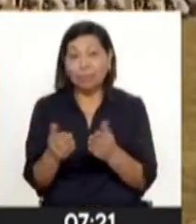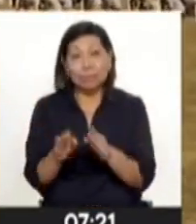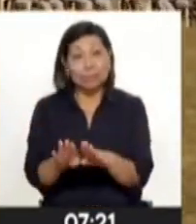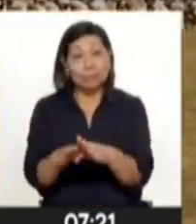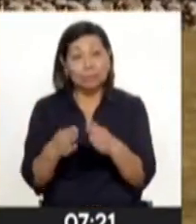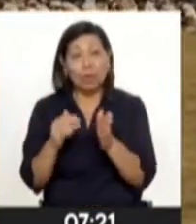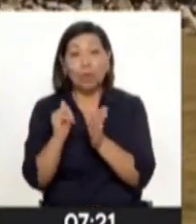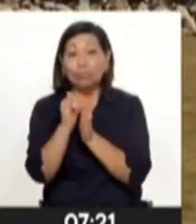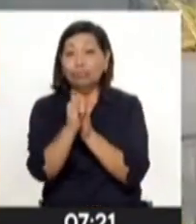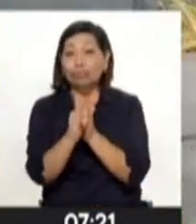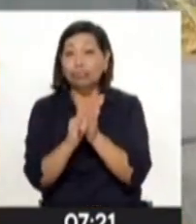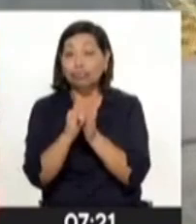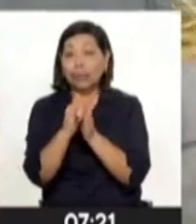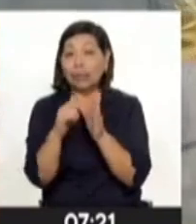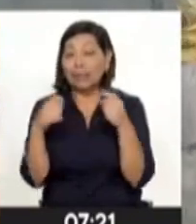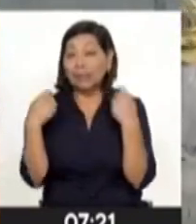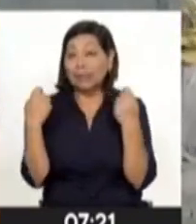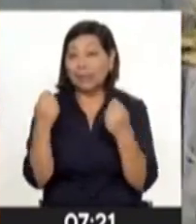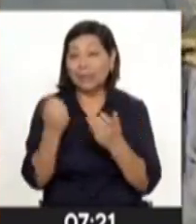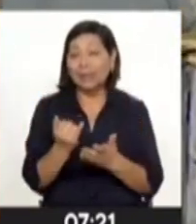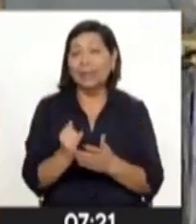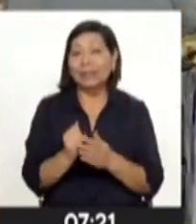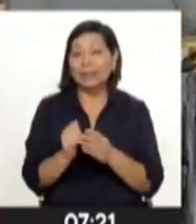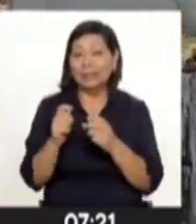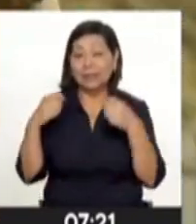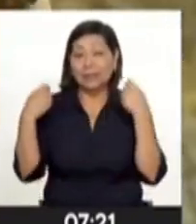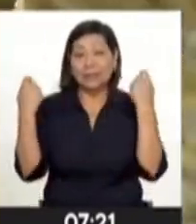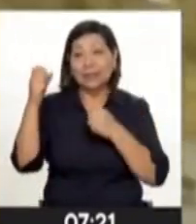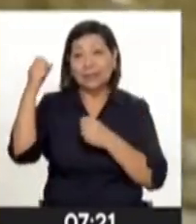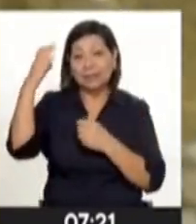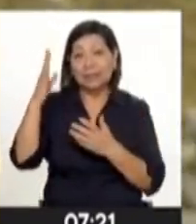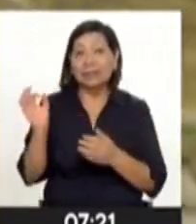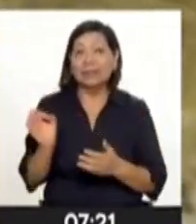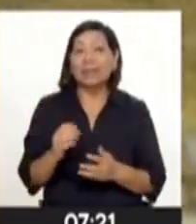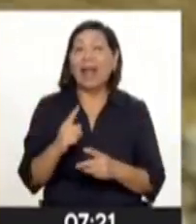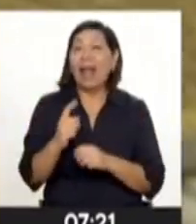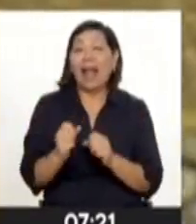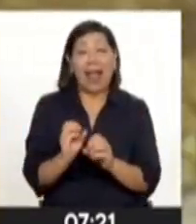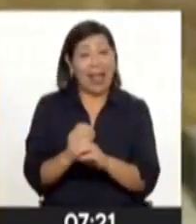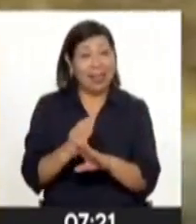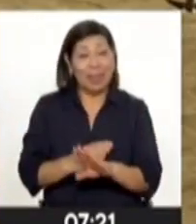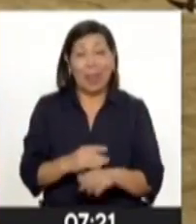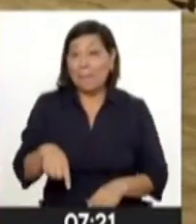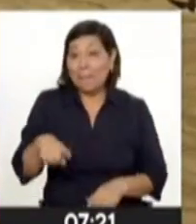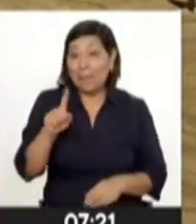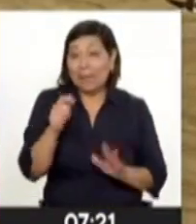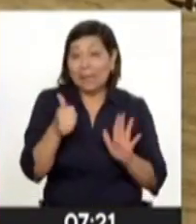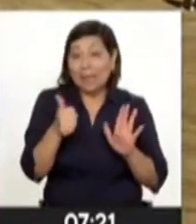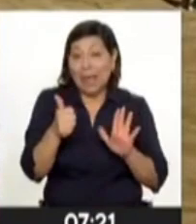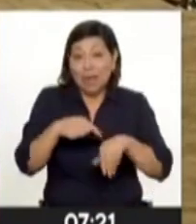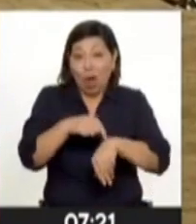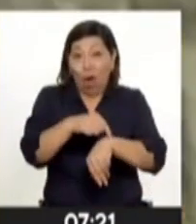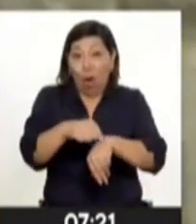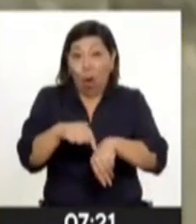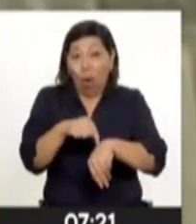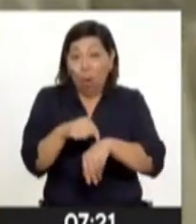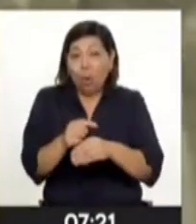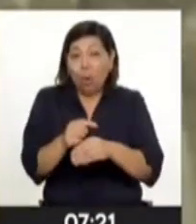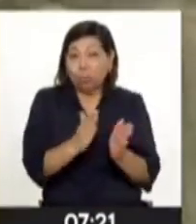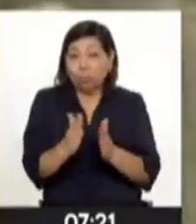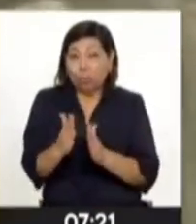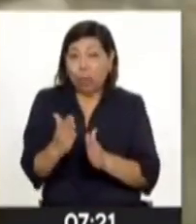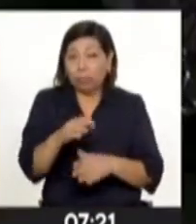cobertura extraordinaria de la festividad del Inti Raymi, tras un año sin celebración. Por primera vez fueron 6 horas de transmisión en simultáneo